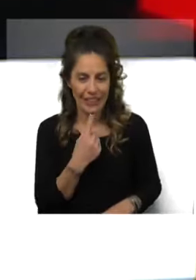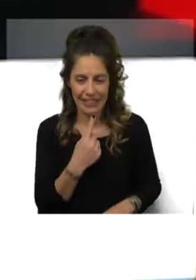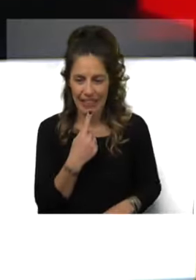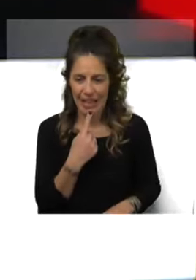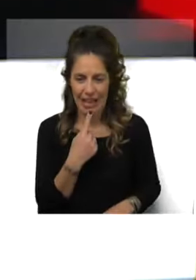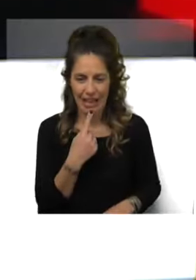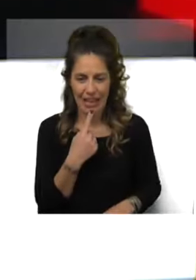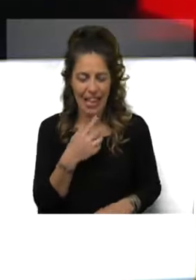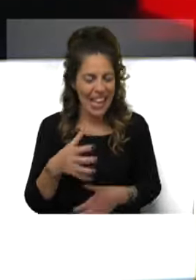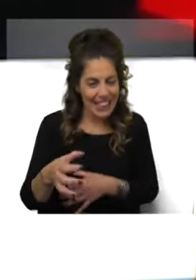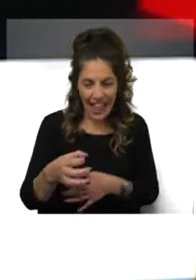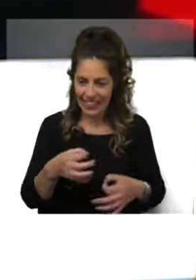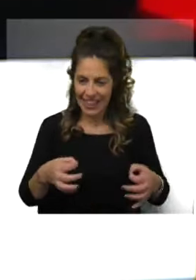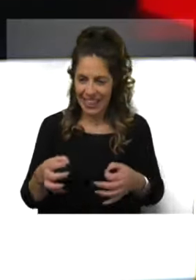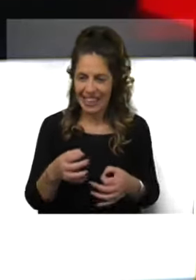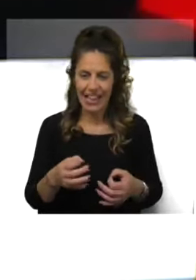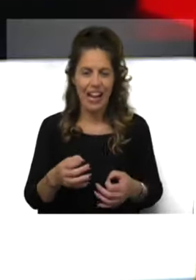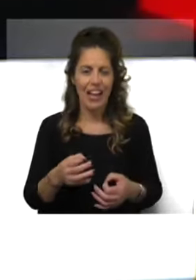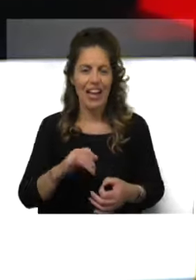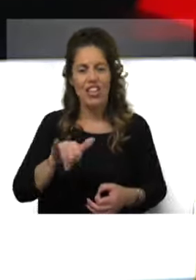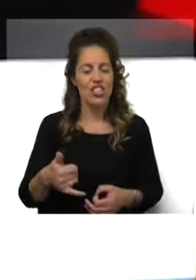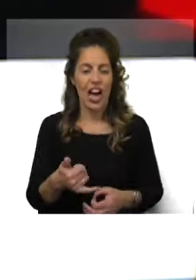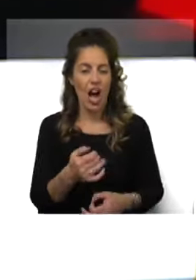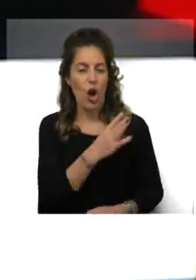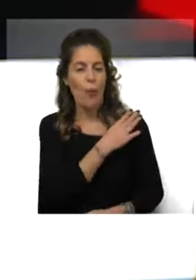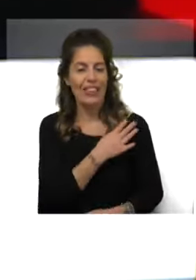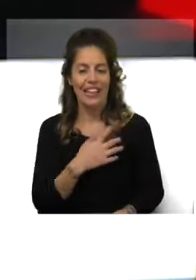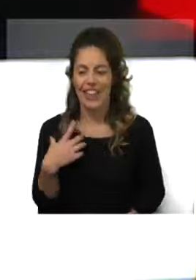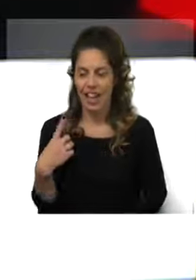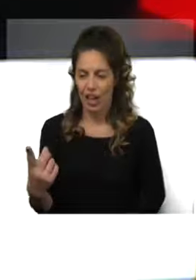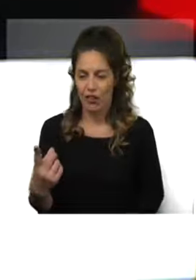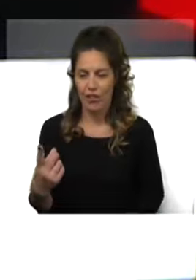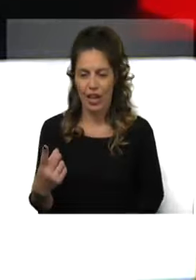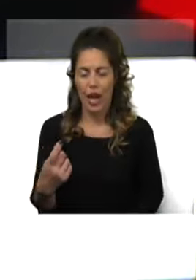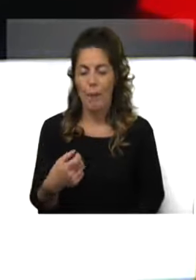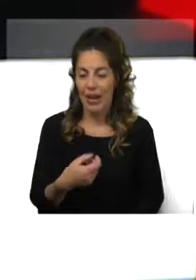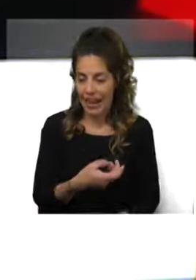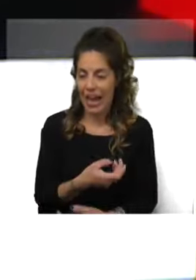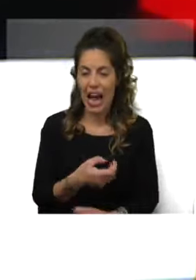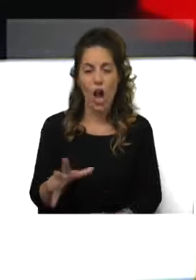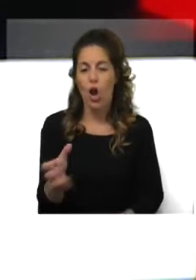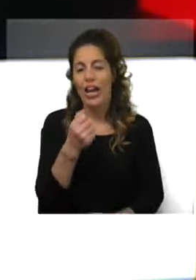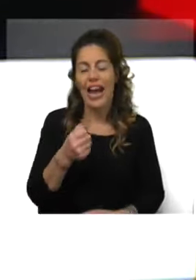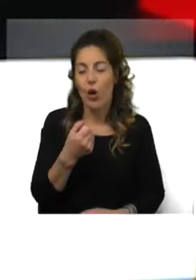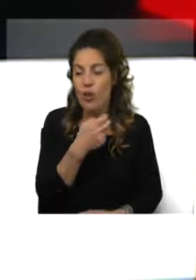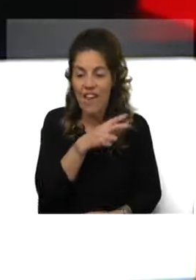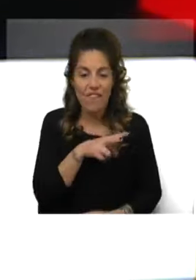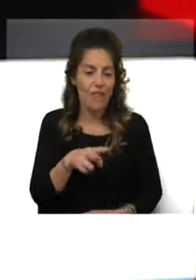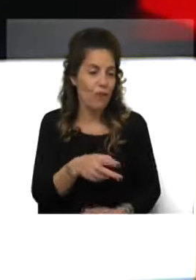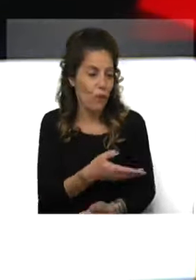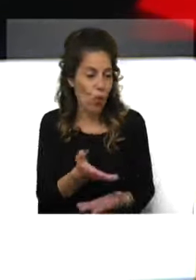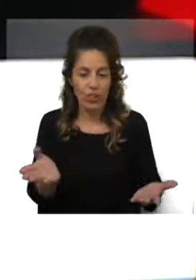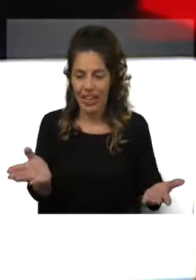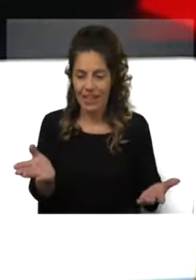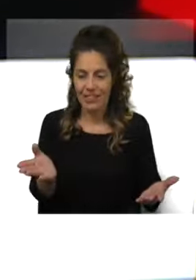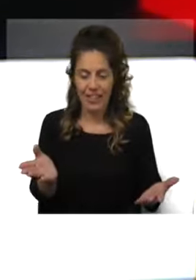sentido estratégico siendo ya comandante jefe para adquirir una visibilidad muy importante de defensa de los